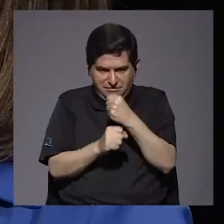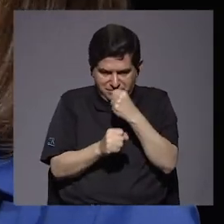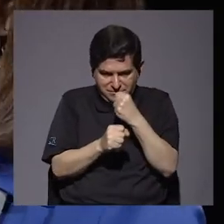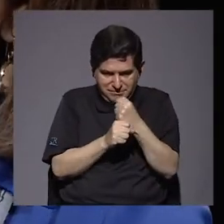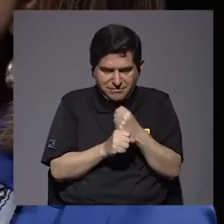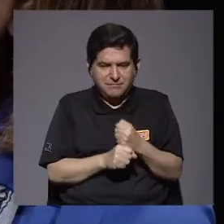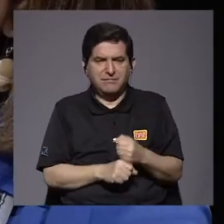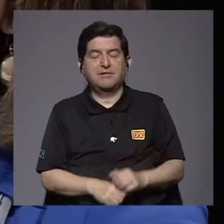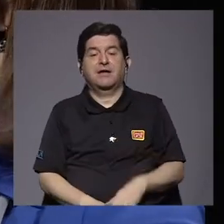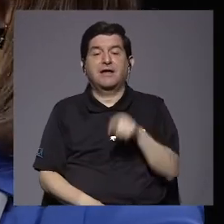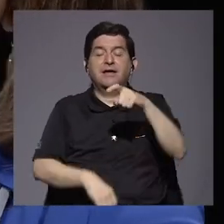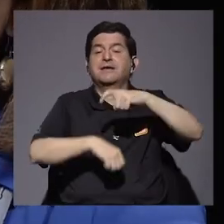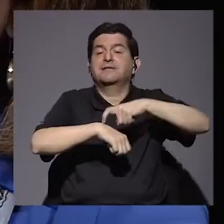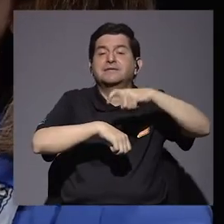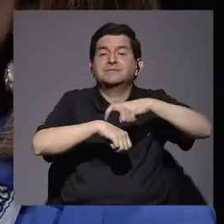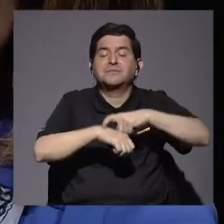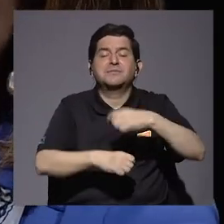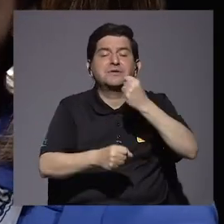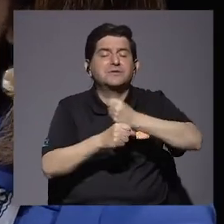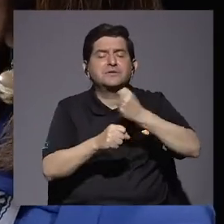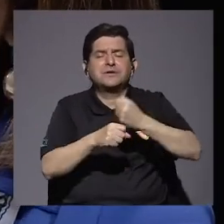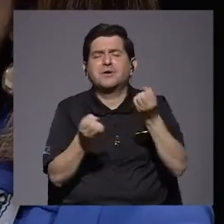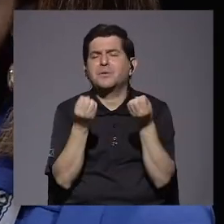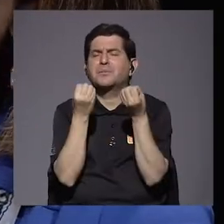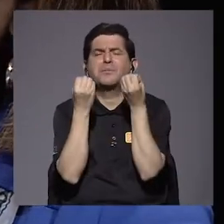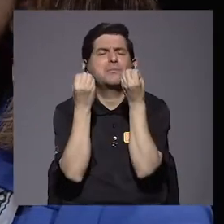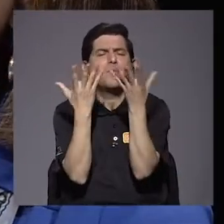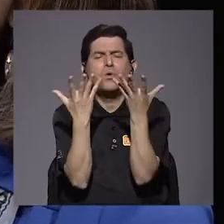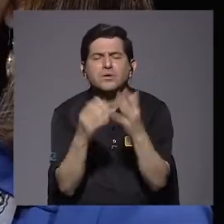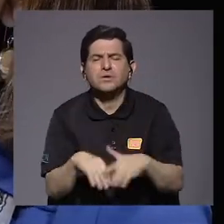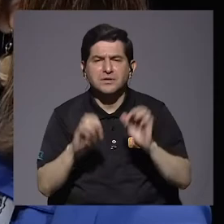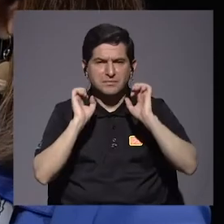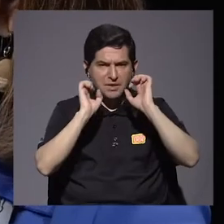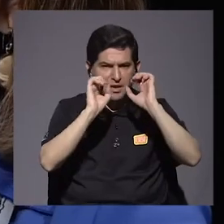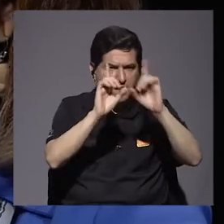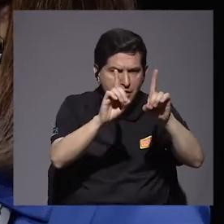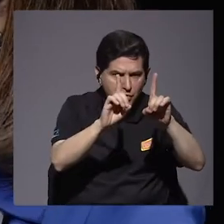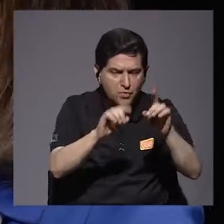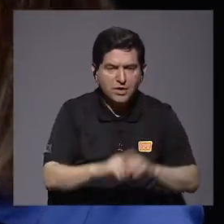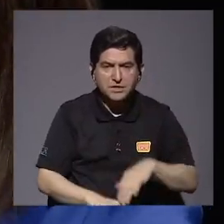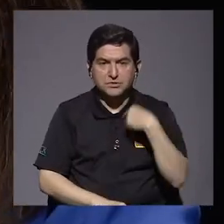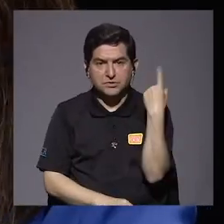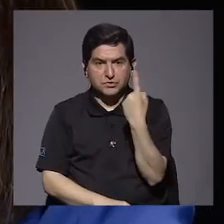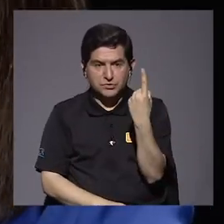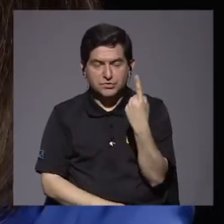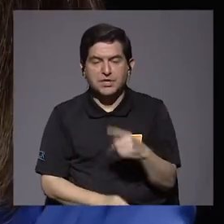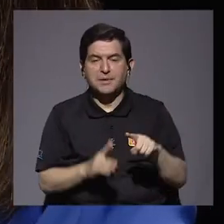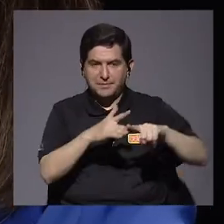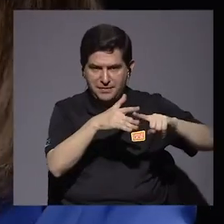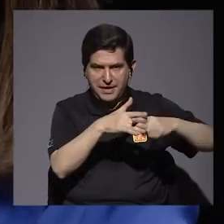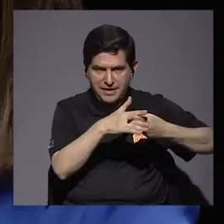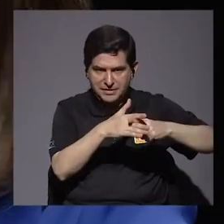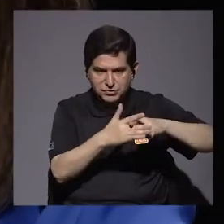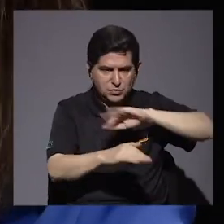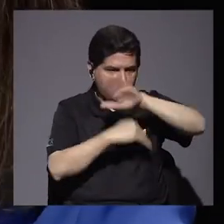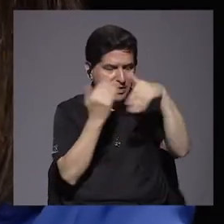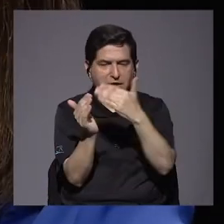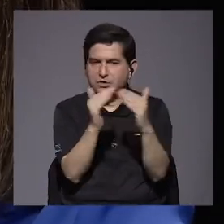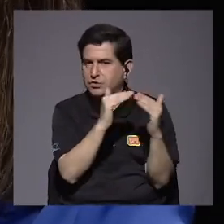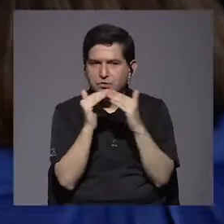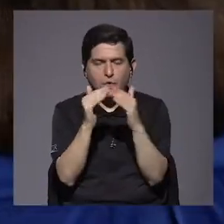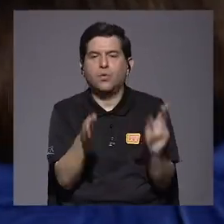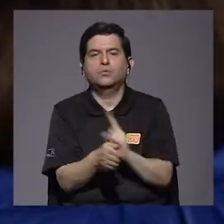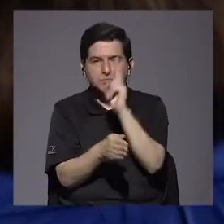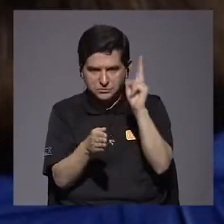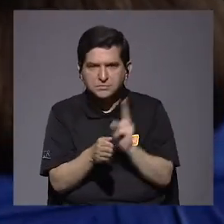ocupacional, y entonces es ahí. Entonces hay que trabajar mucho en el tema de la educación siempre será instrumental para todas las